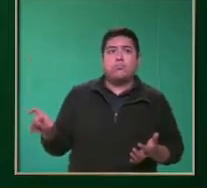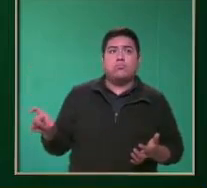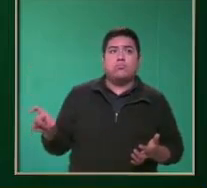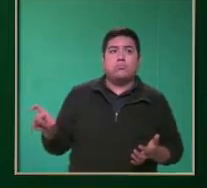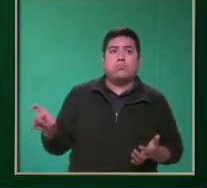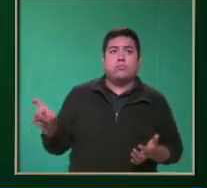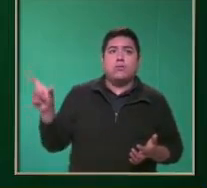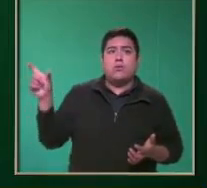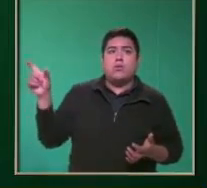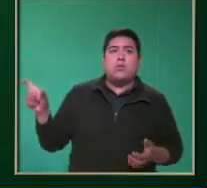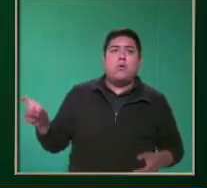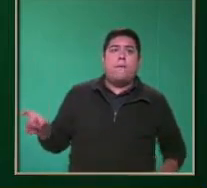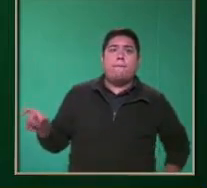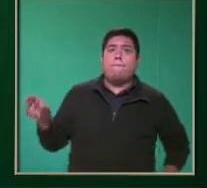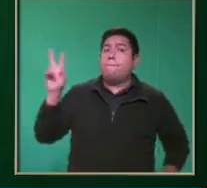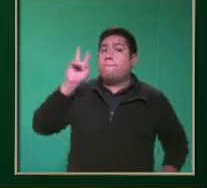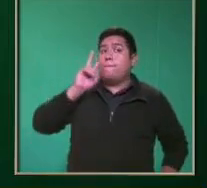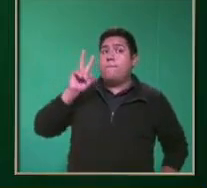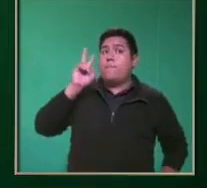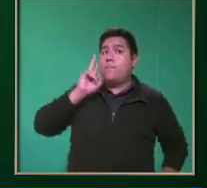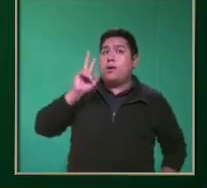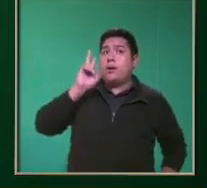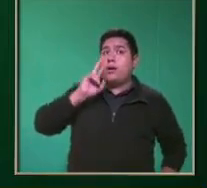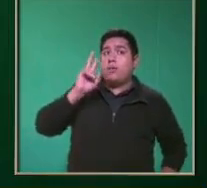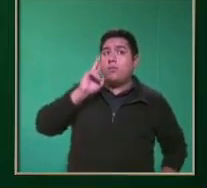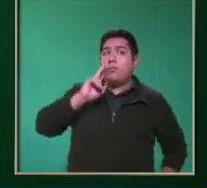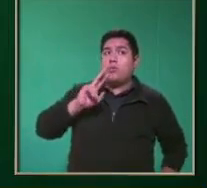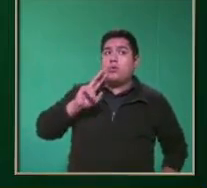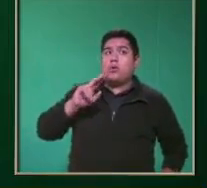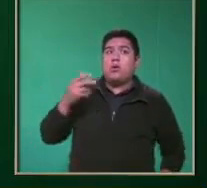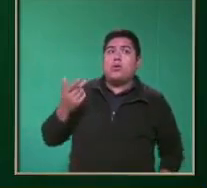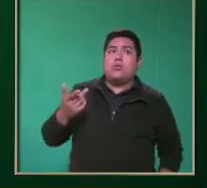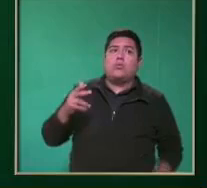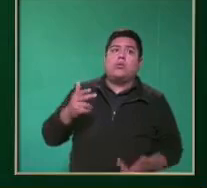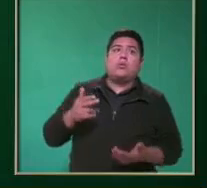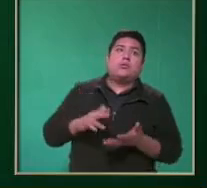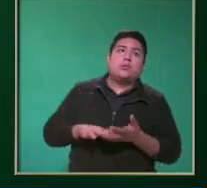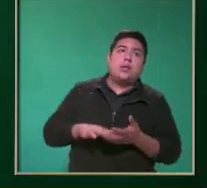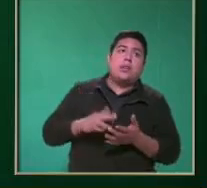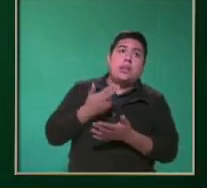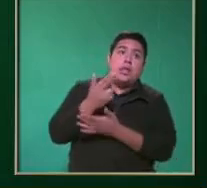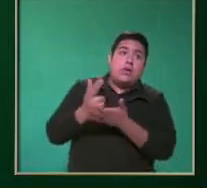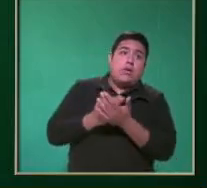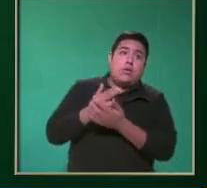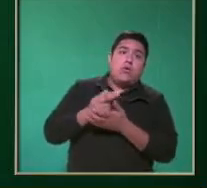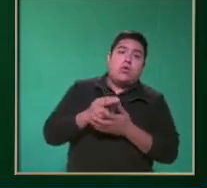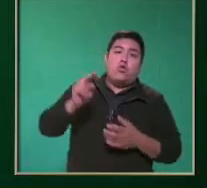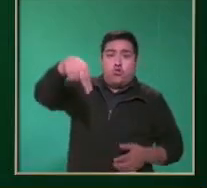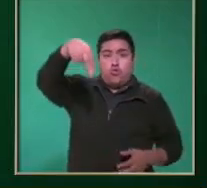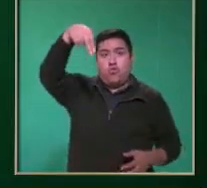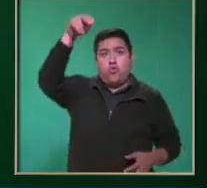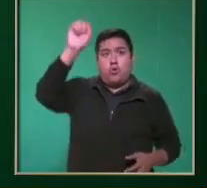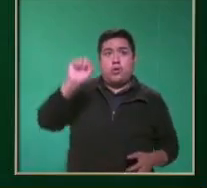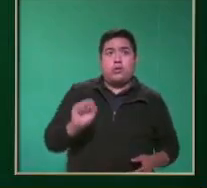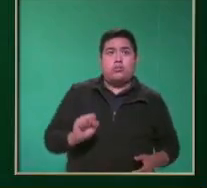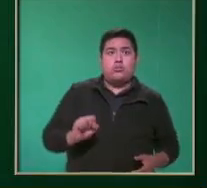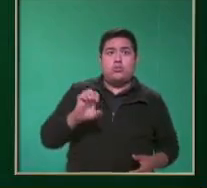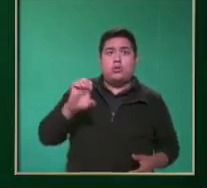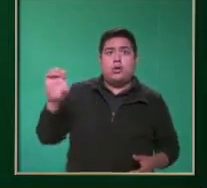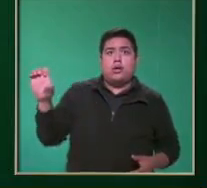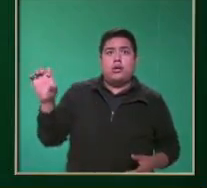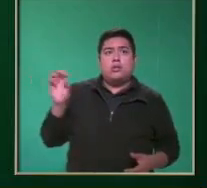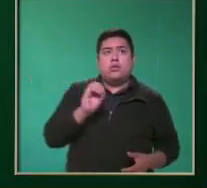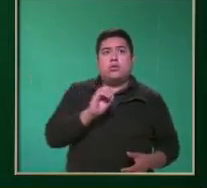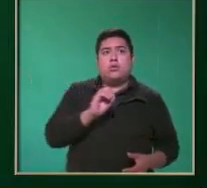California, está la posición a la que se dibujó ese mapa. Ahí tienes la rosa de los vientos señalando el norte.